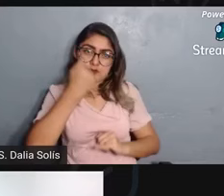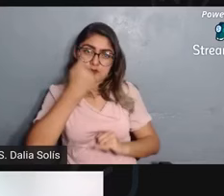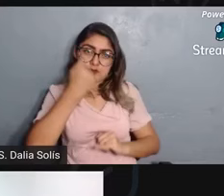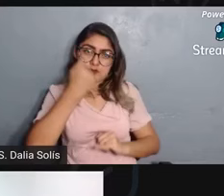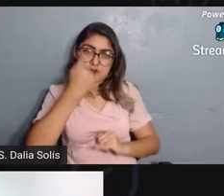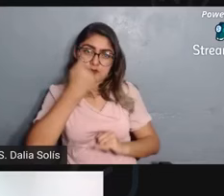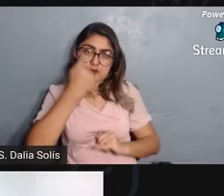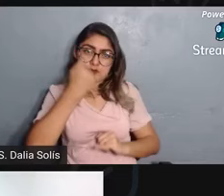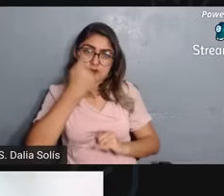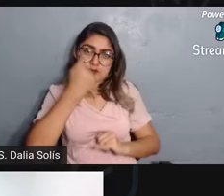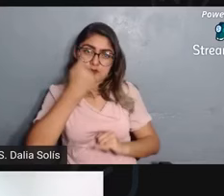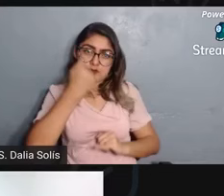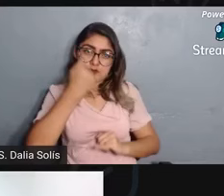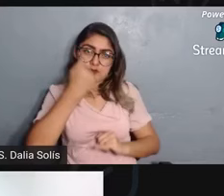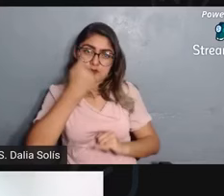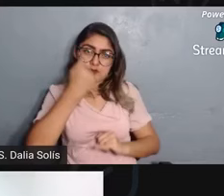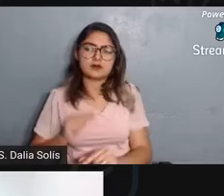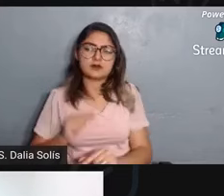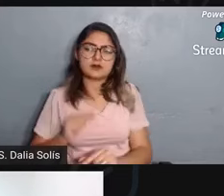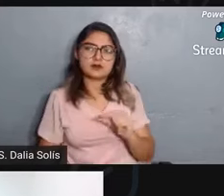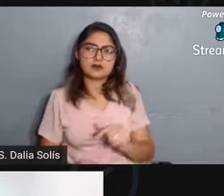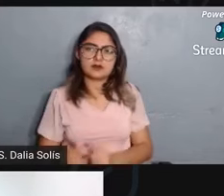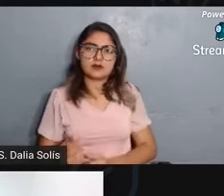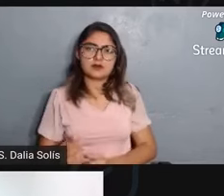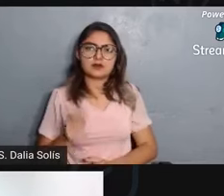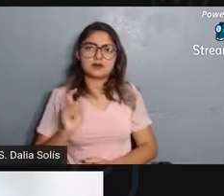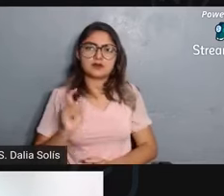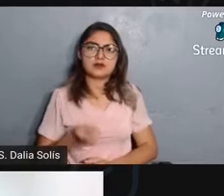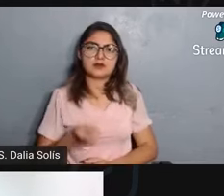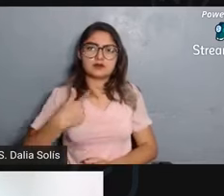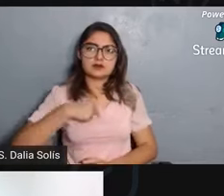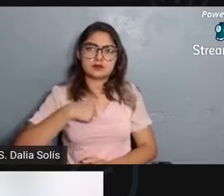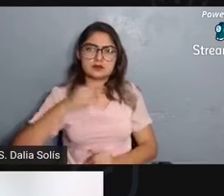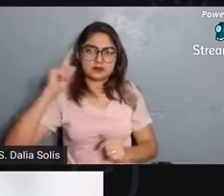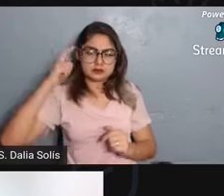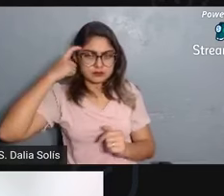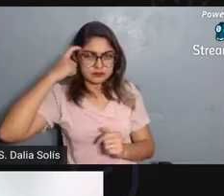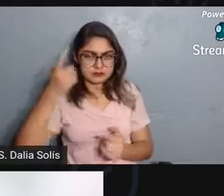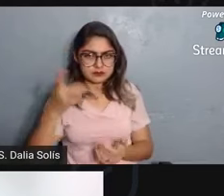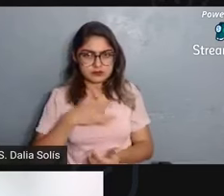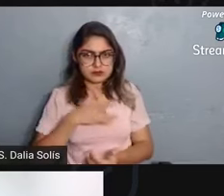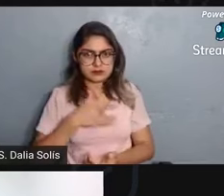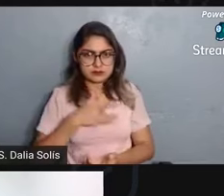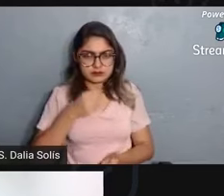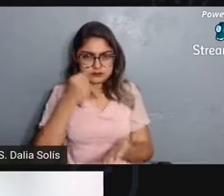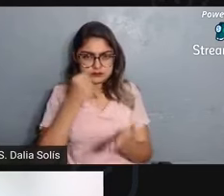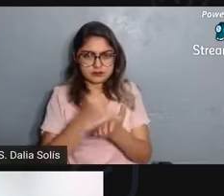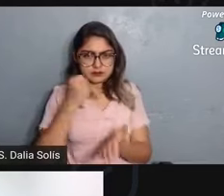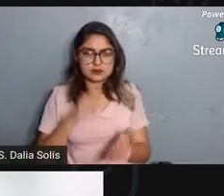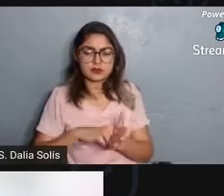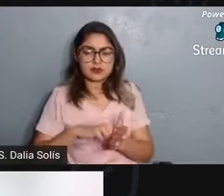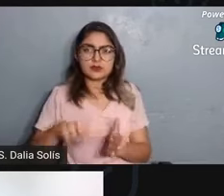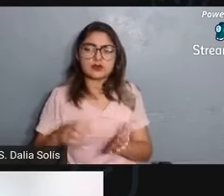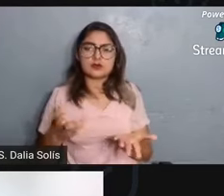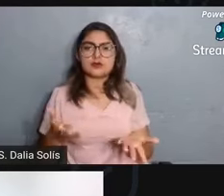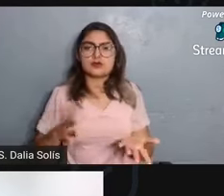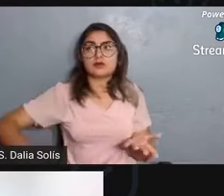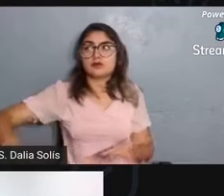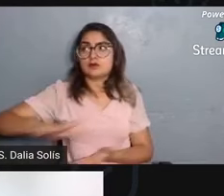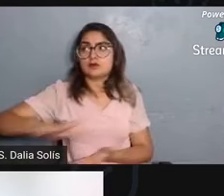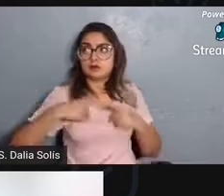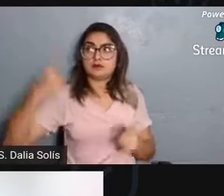vamos comportando como dice la sociedad que me tengo que comportar porque soy hombre o soy mujer, porque soy masculino o porque soy